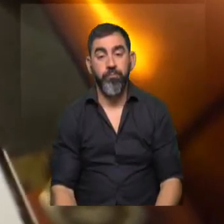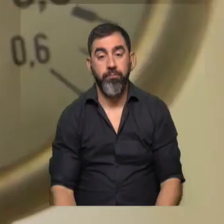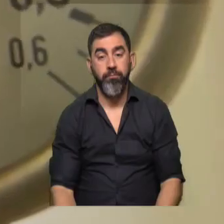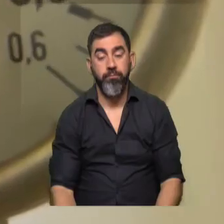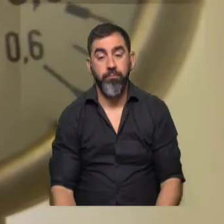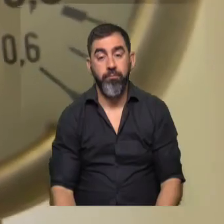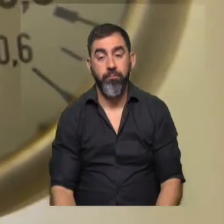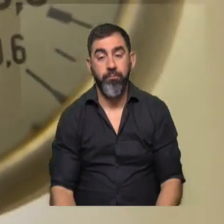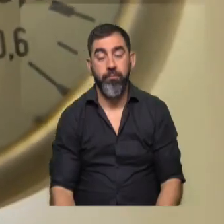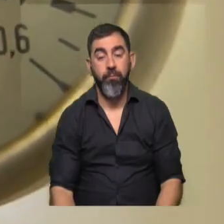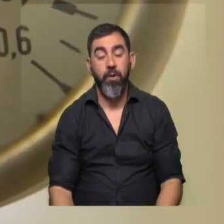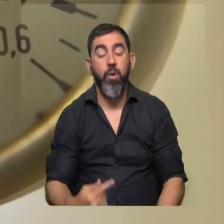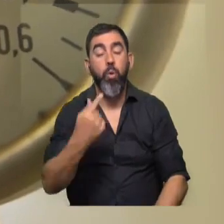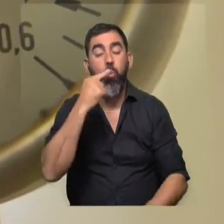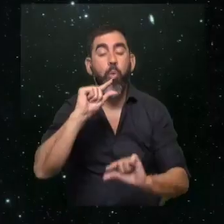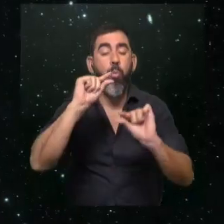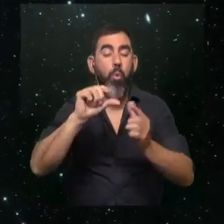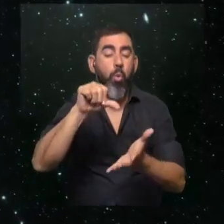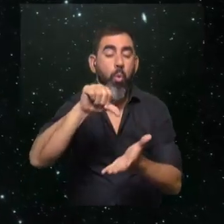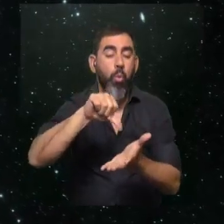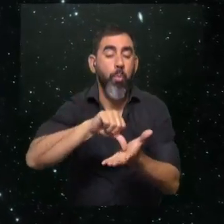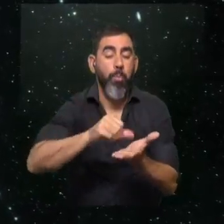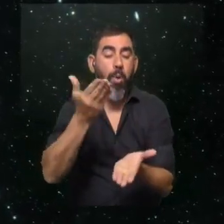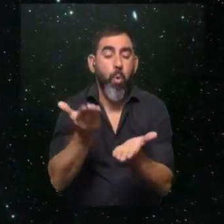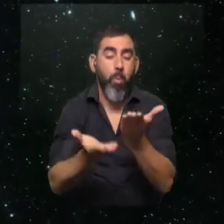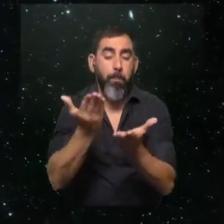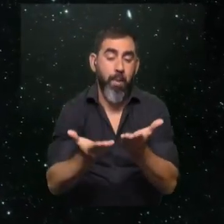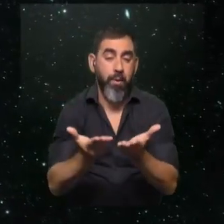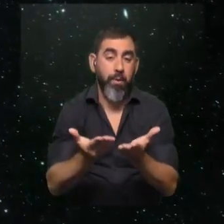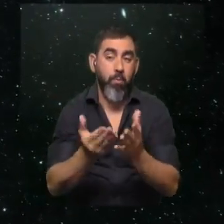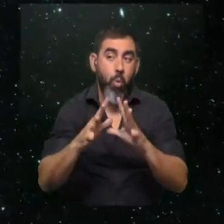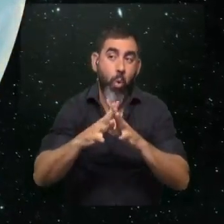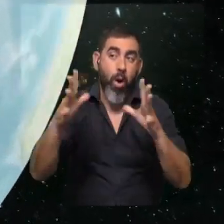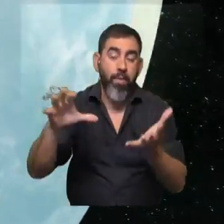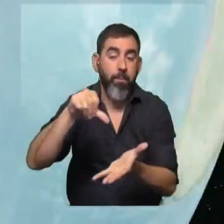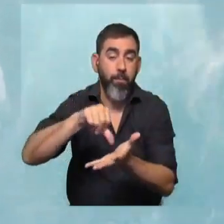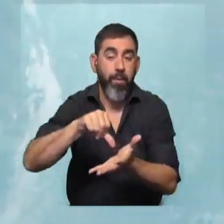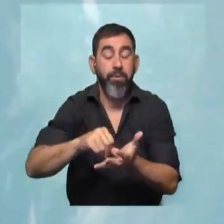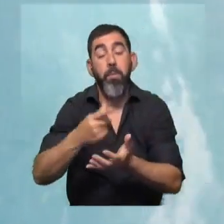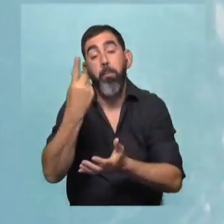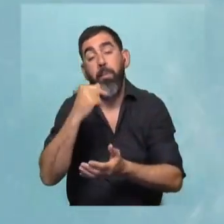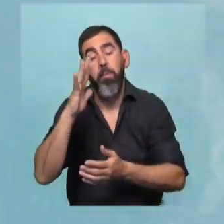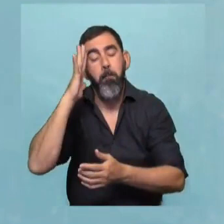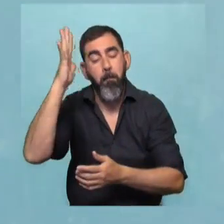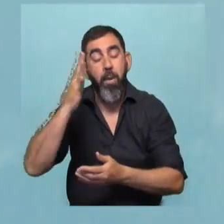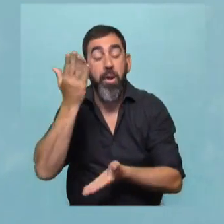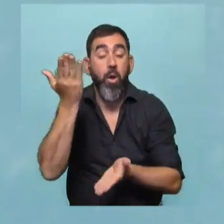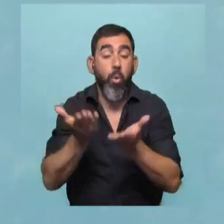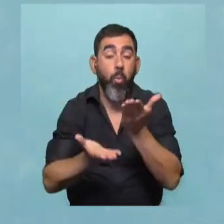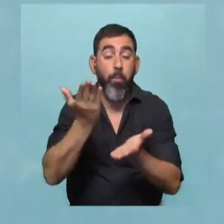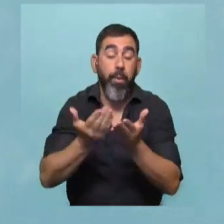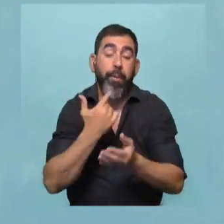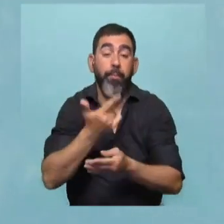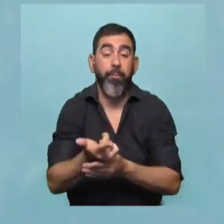En números absolutos es poco comparado con los países de la región, con los grandes, pero por ejemplo, para tener una idea comparativa, cuando